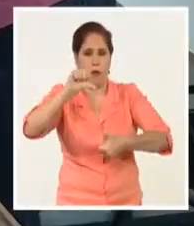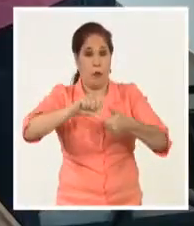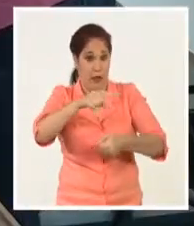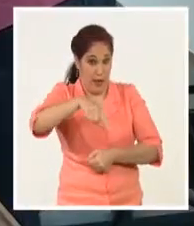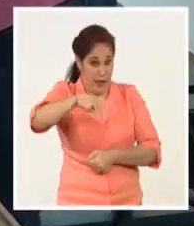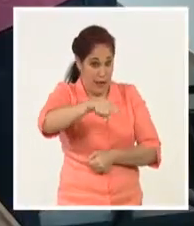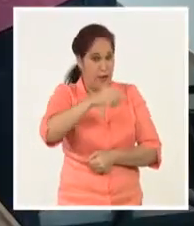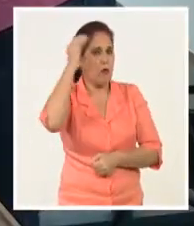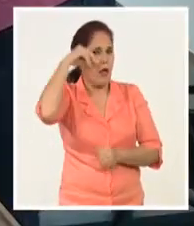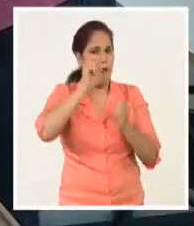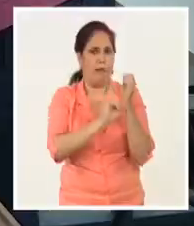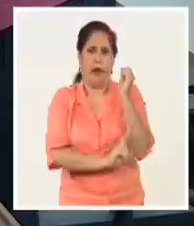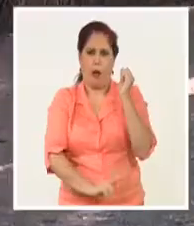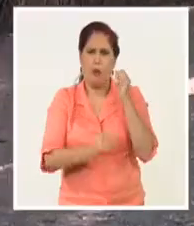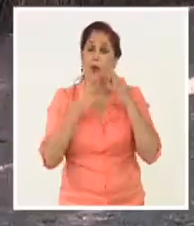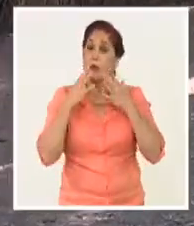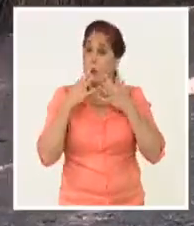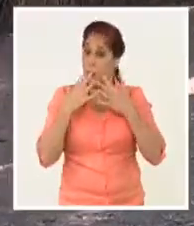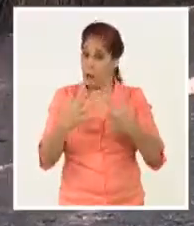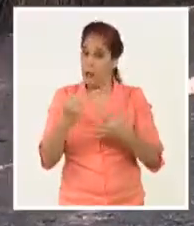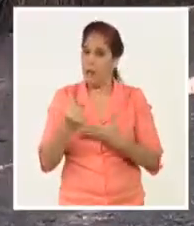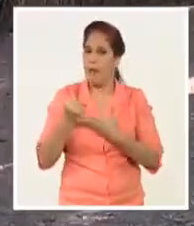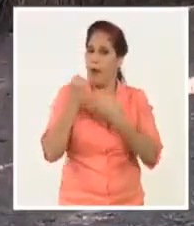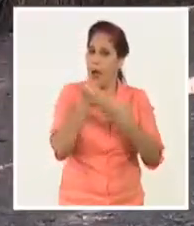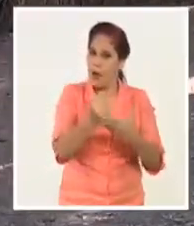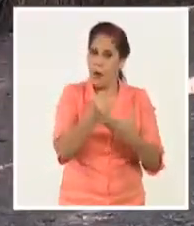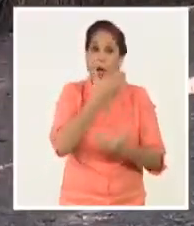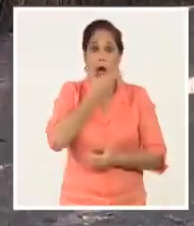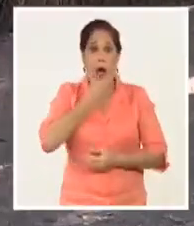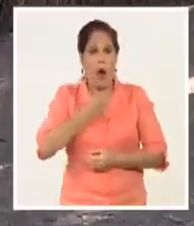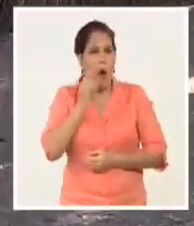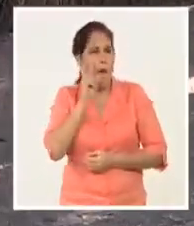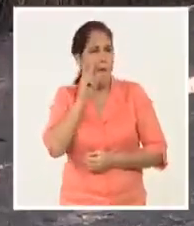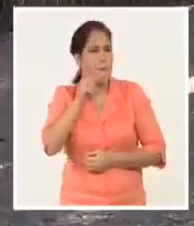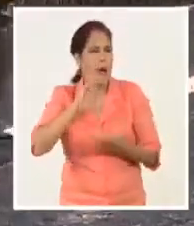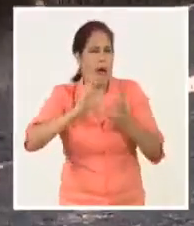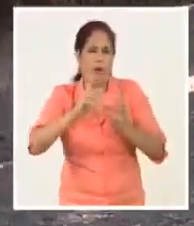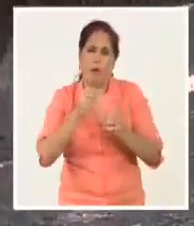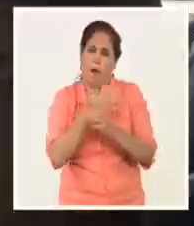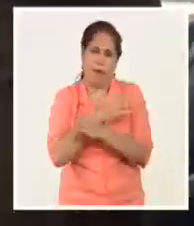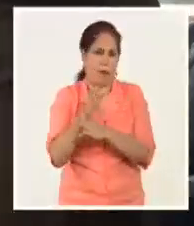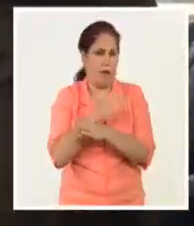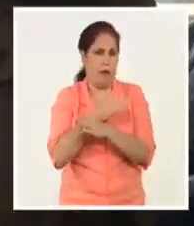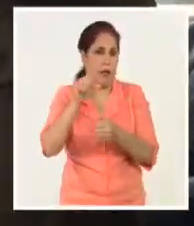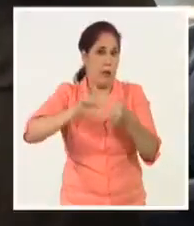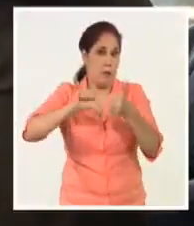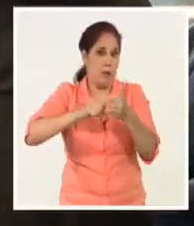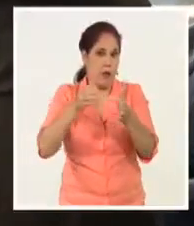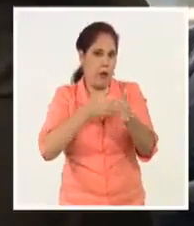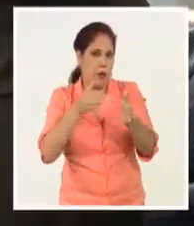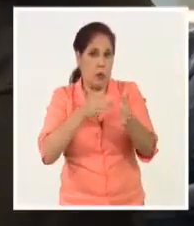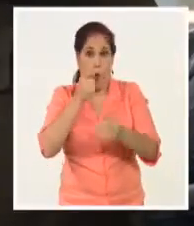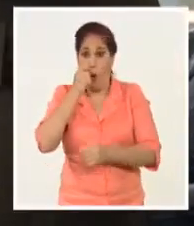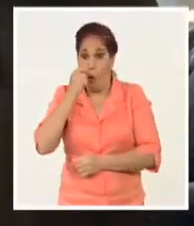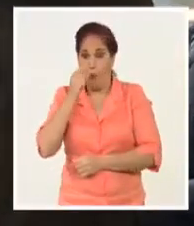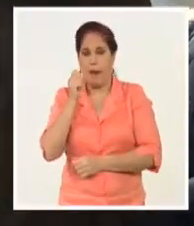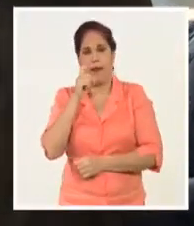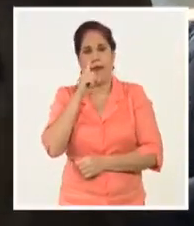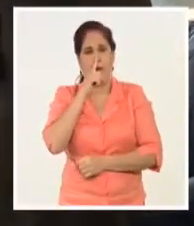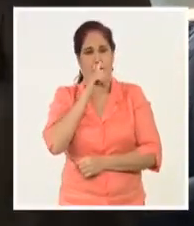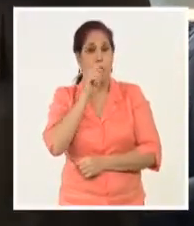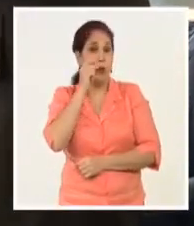ellos conocimientos y valores que contribuyen a que el joven mire diferente la vida. Por ejemplo, Osvaldo ya termina